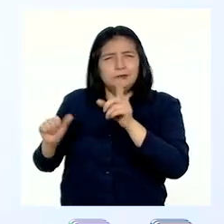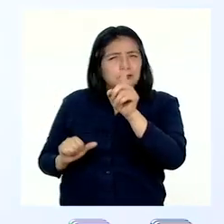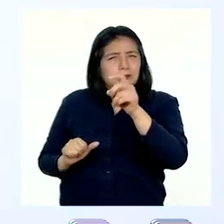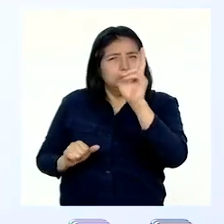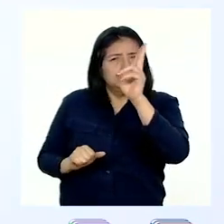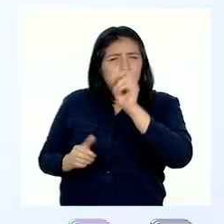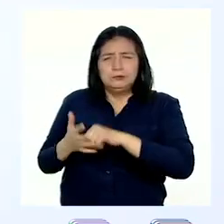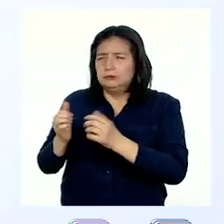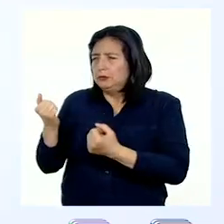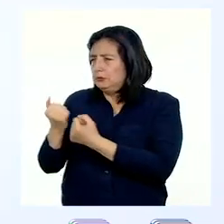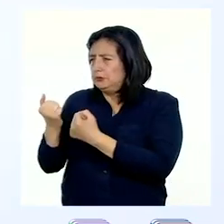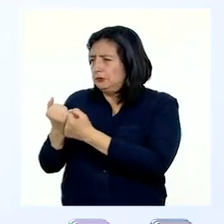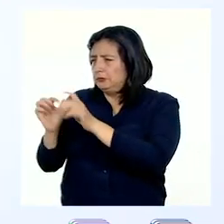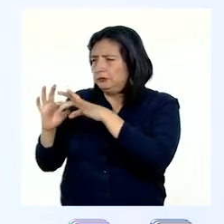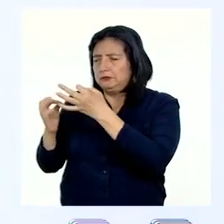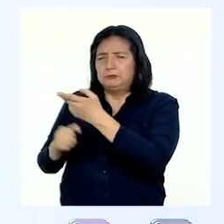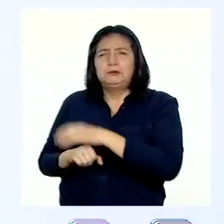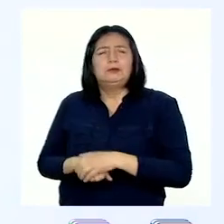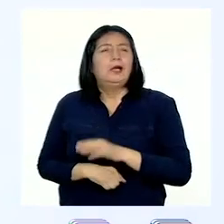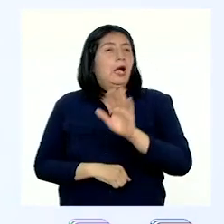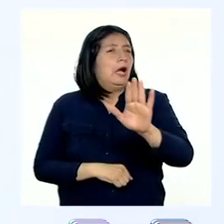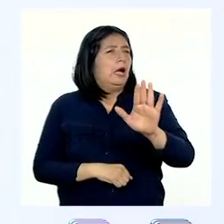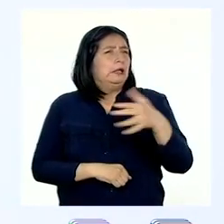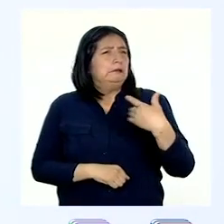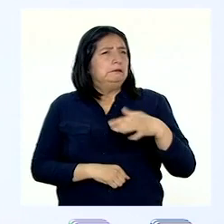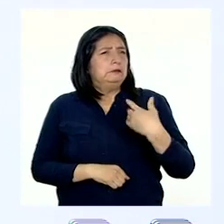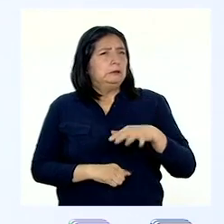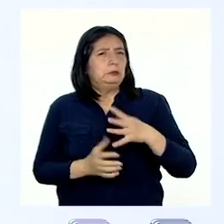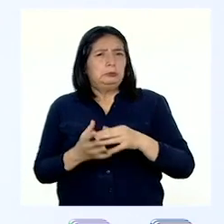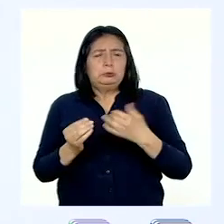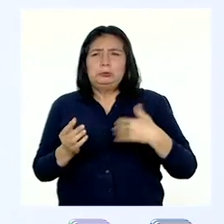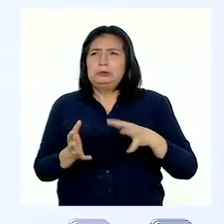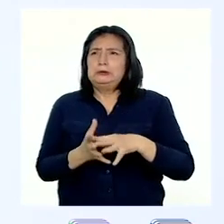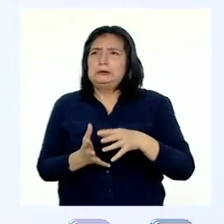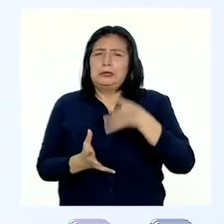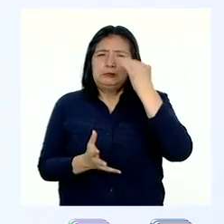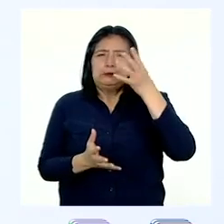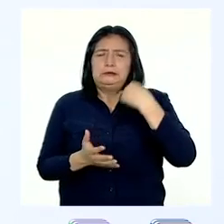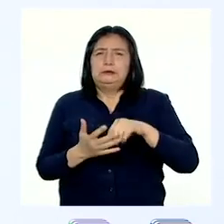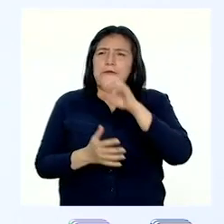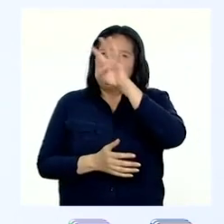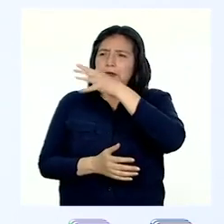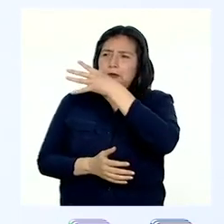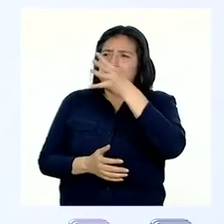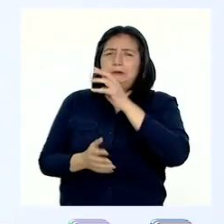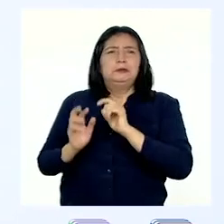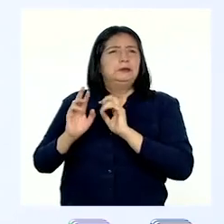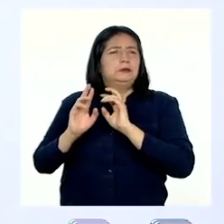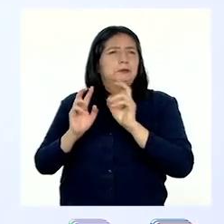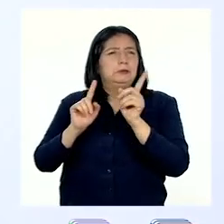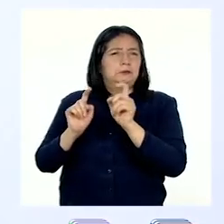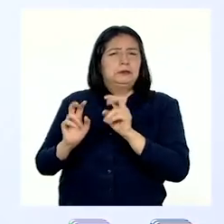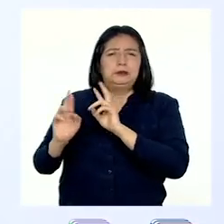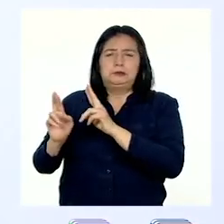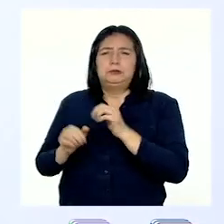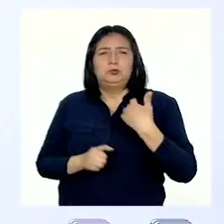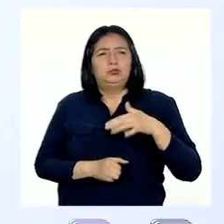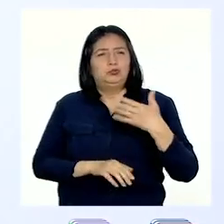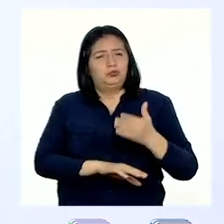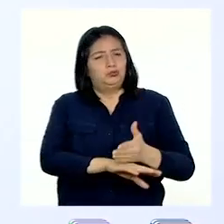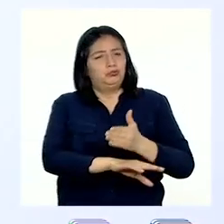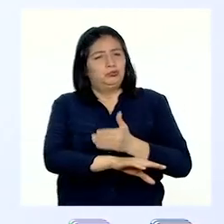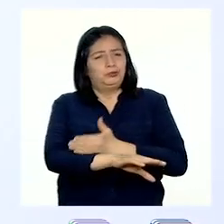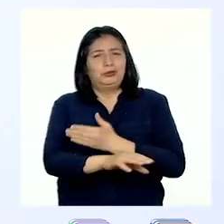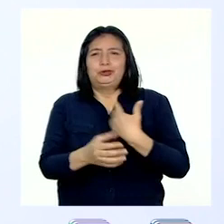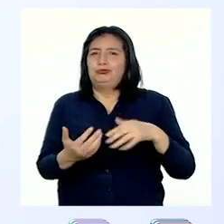o pedir el apoyo de un familiar. Miren todo lo que hemos aprendido al construir nuestro cuadro de preguntas y respuestas. Hemos